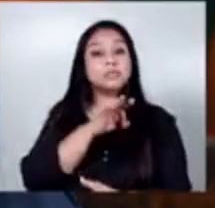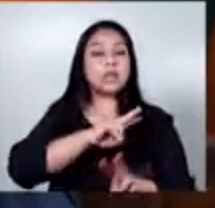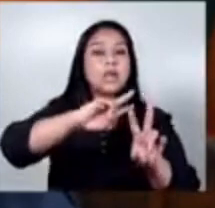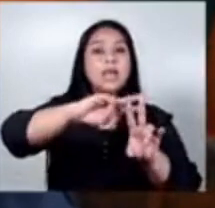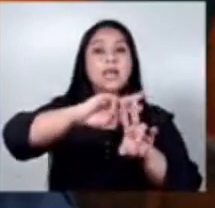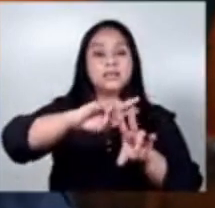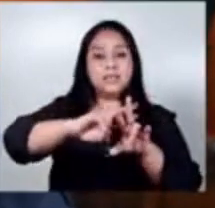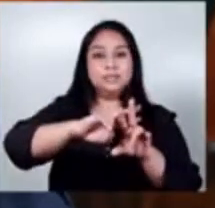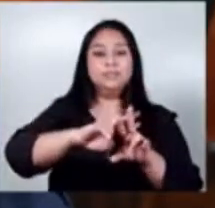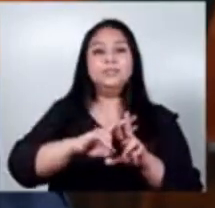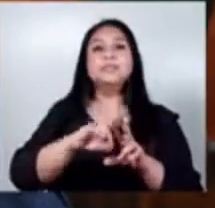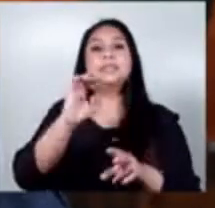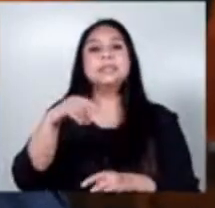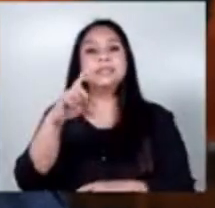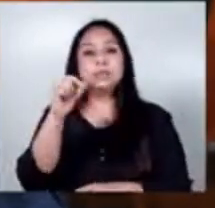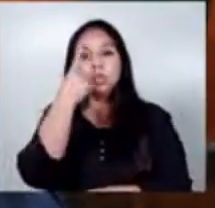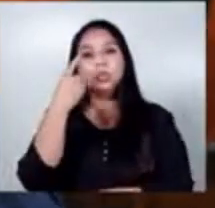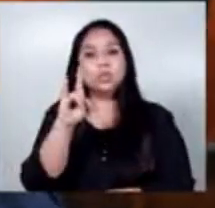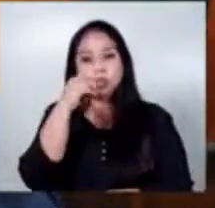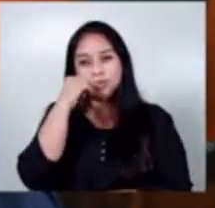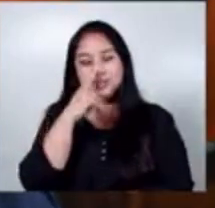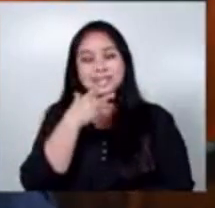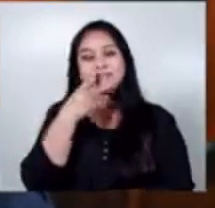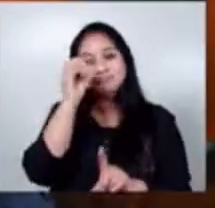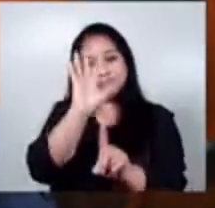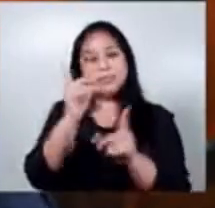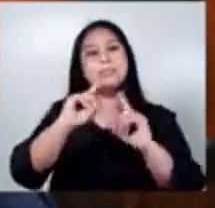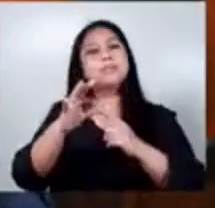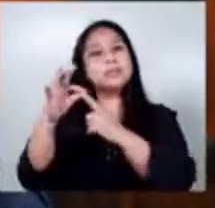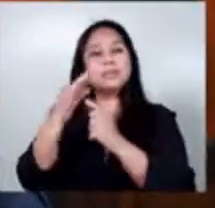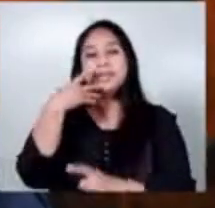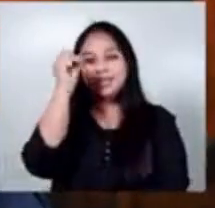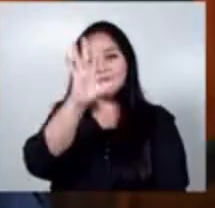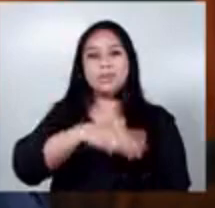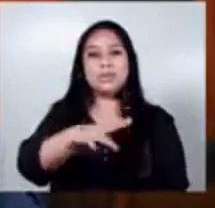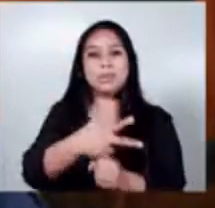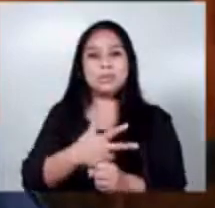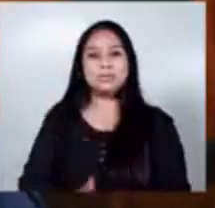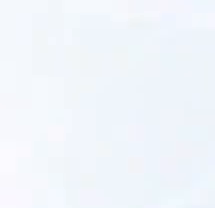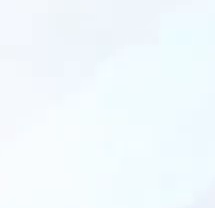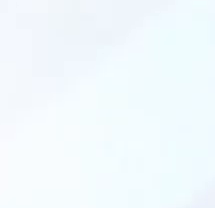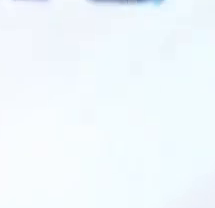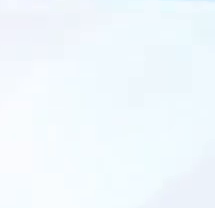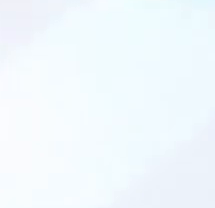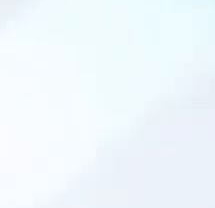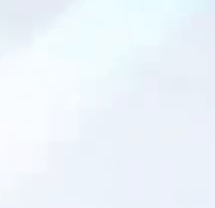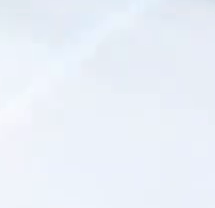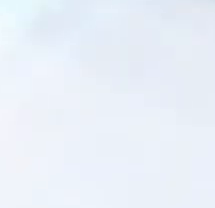redes sociales utilizando el hashtag #NumeralEnConsulta. Que Dios les bendiga, pero especialmente que Dios bendiga a Guatemala.